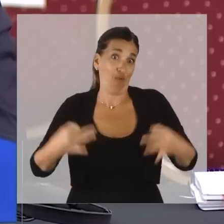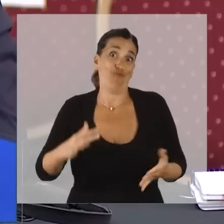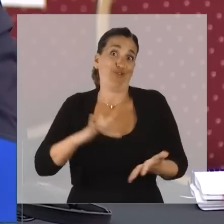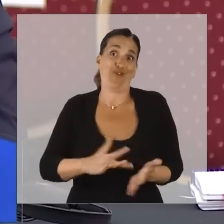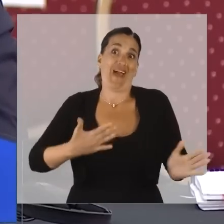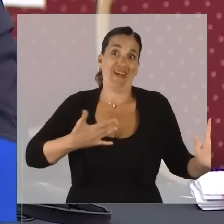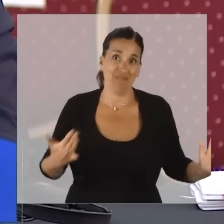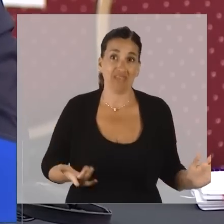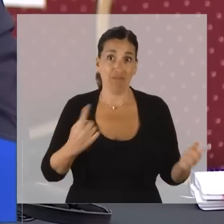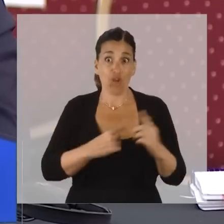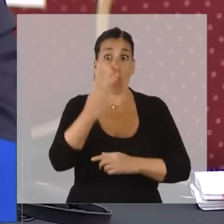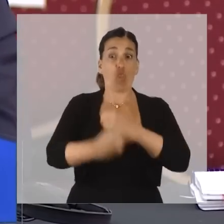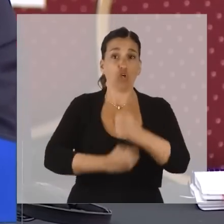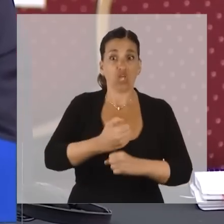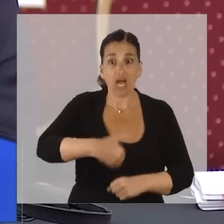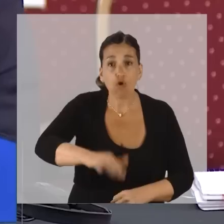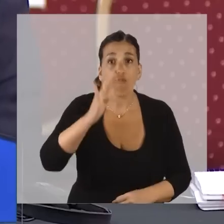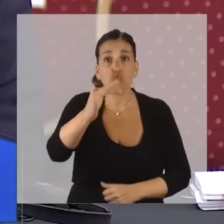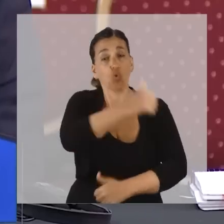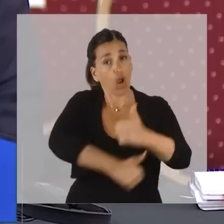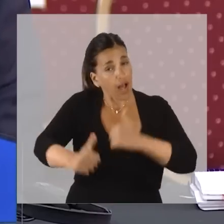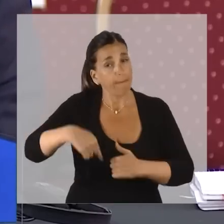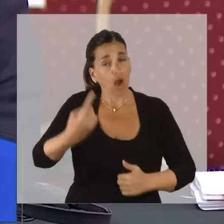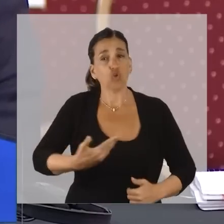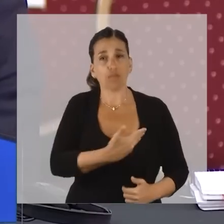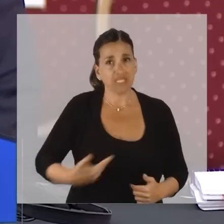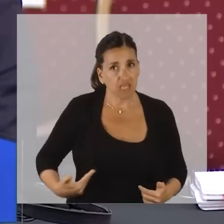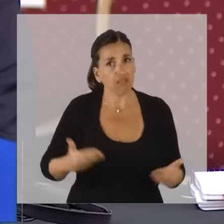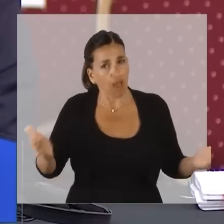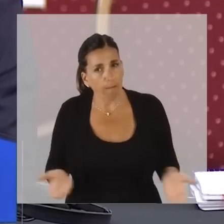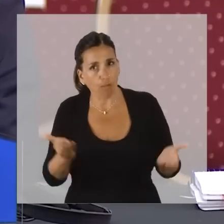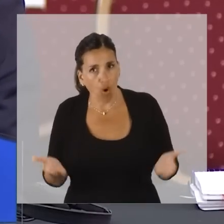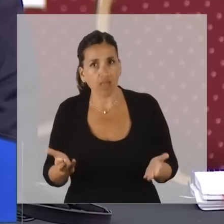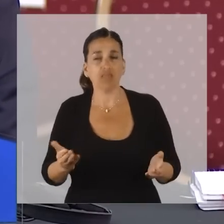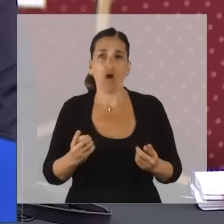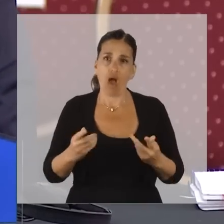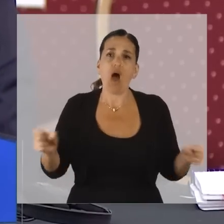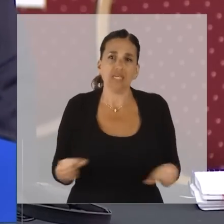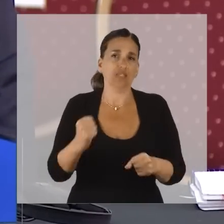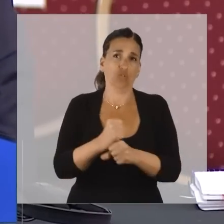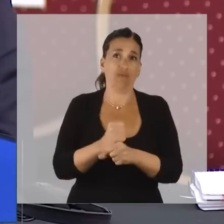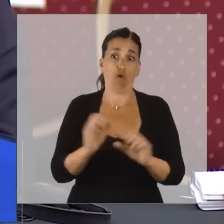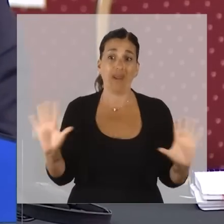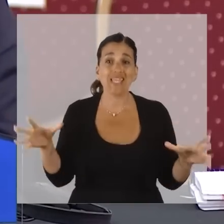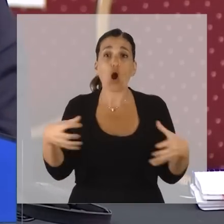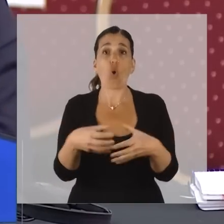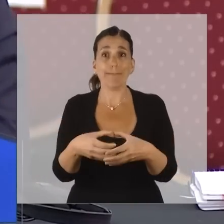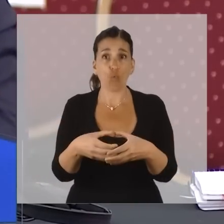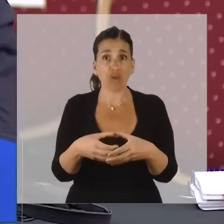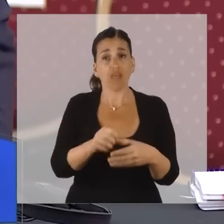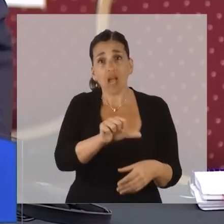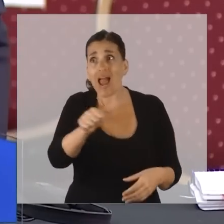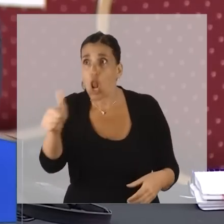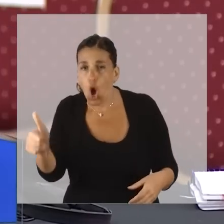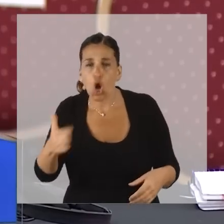a mí estar acá dentro de dos años estará otro presidente empujando para que esta comunidad